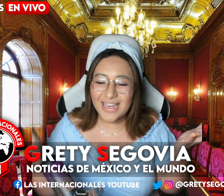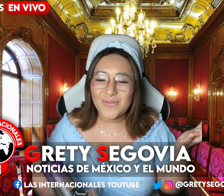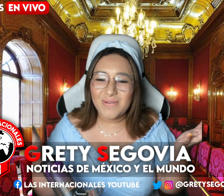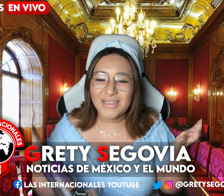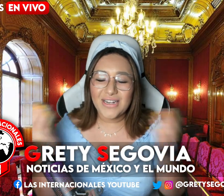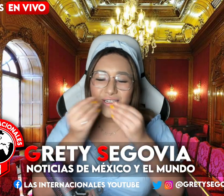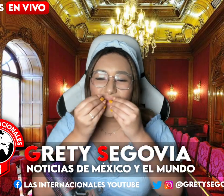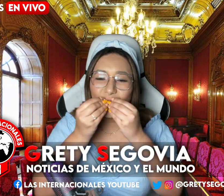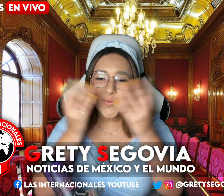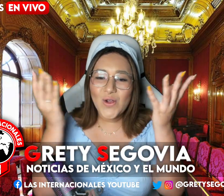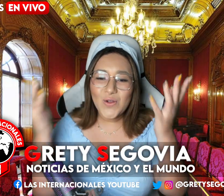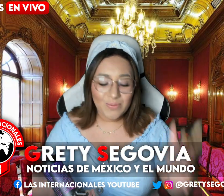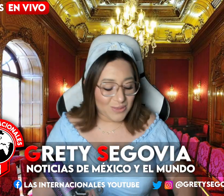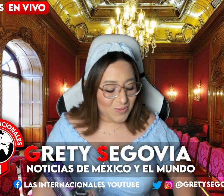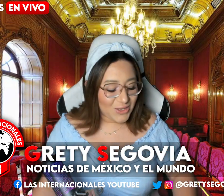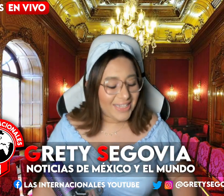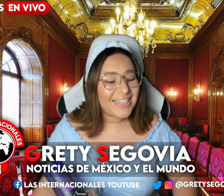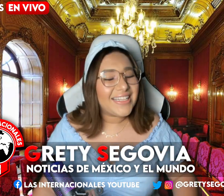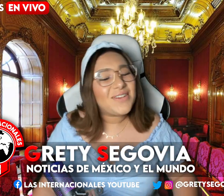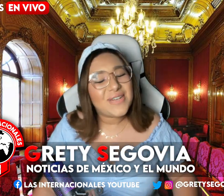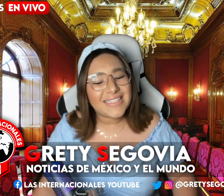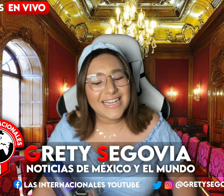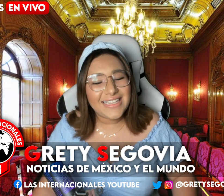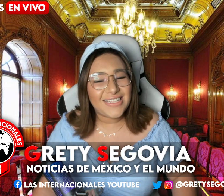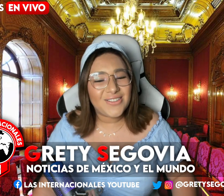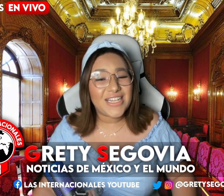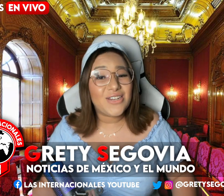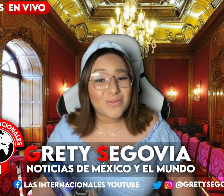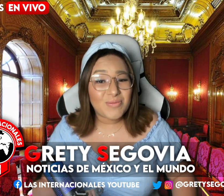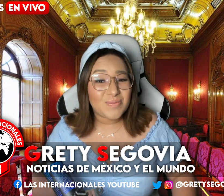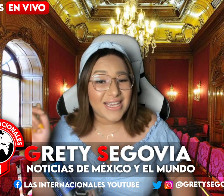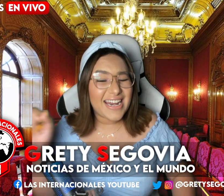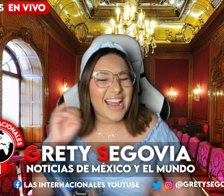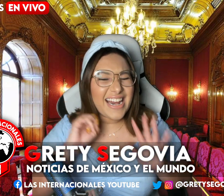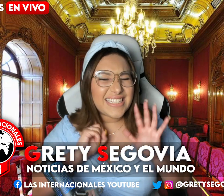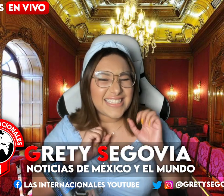qué no?, dejar un comentario. Les mando un beso muy, muy grande, que tengan una excelente noche